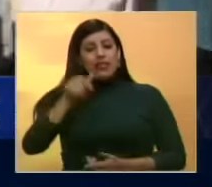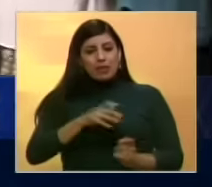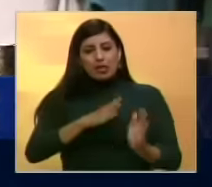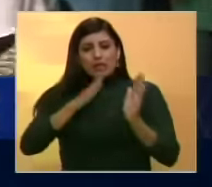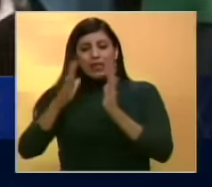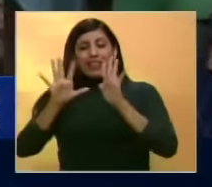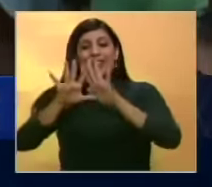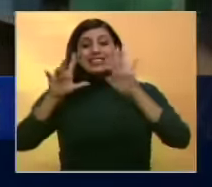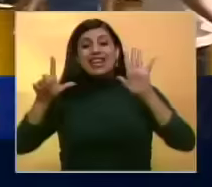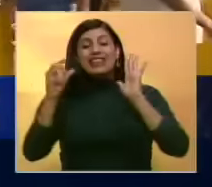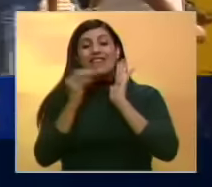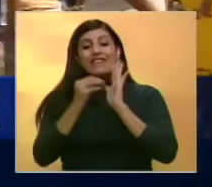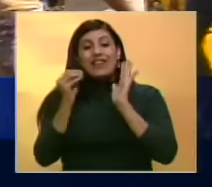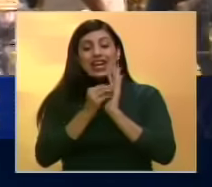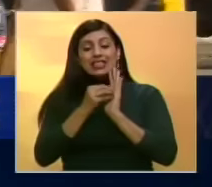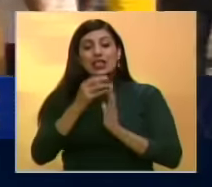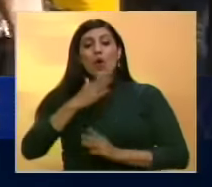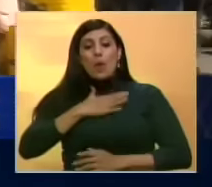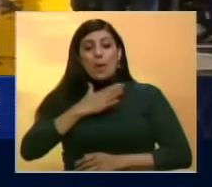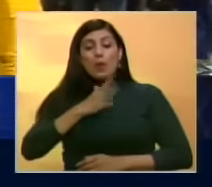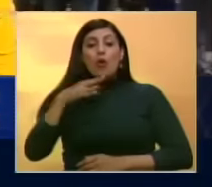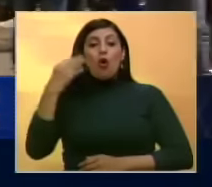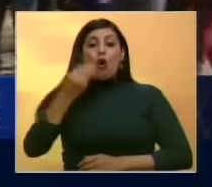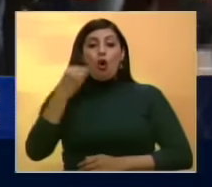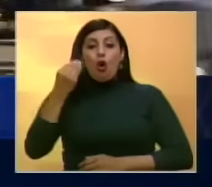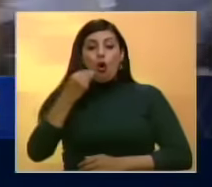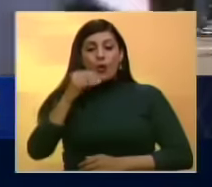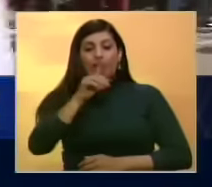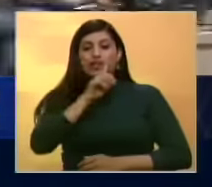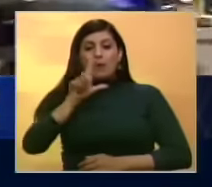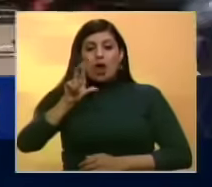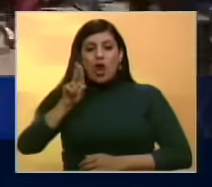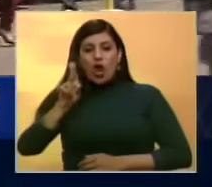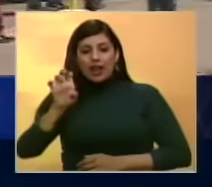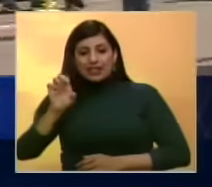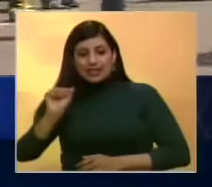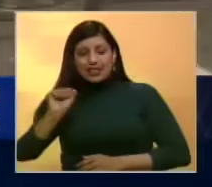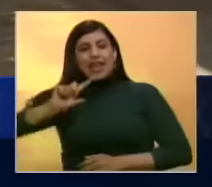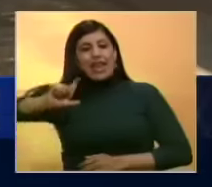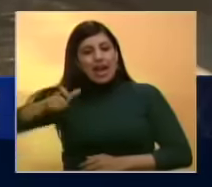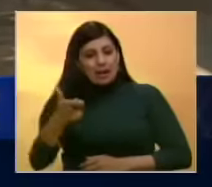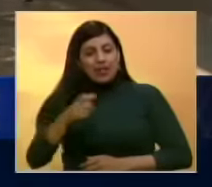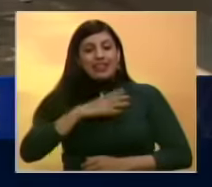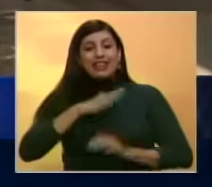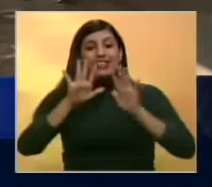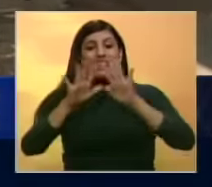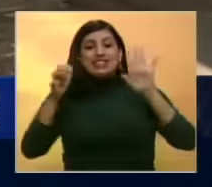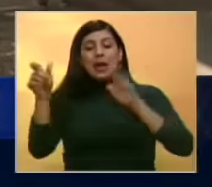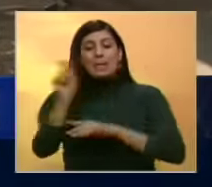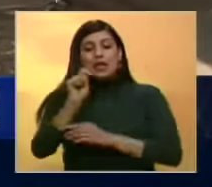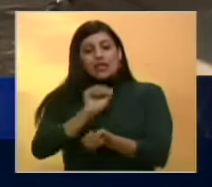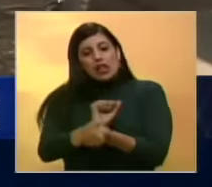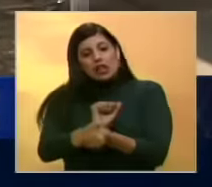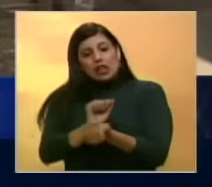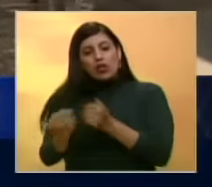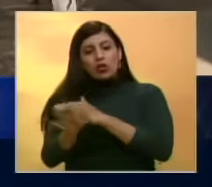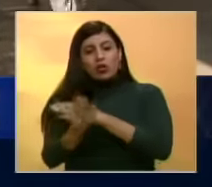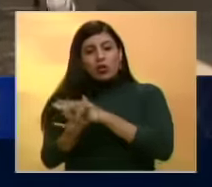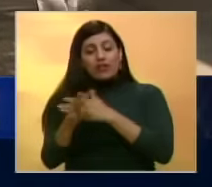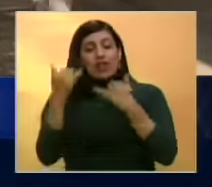17 veces la audiencia preliminar de los jóvenes Loret salet y Gabriel vallees quienes tienen 16 meses detenidos en el cí